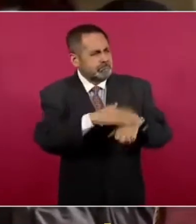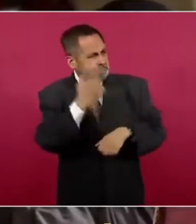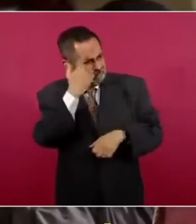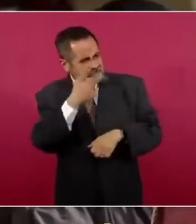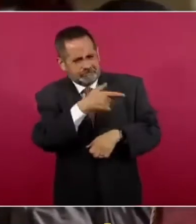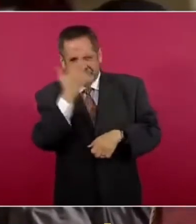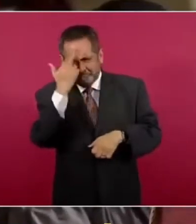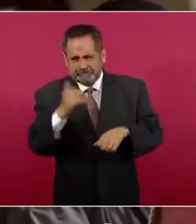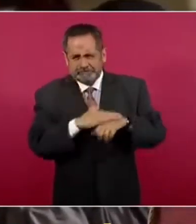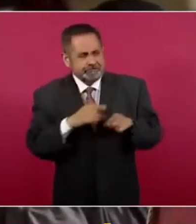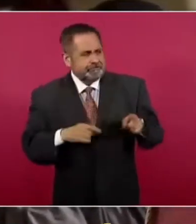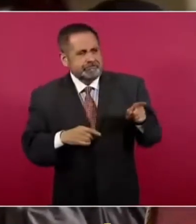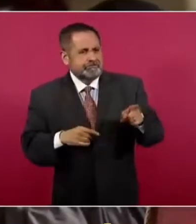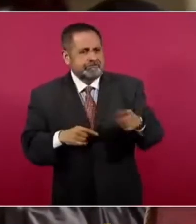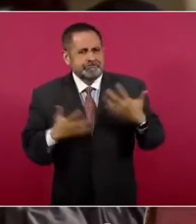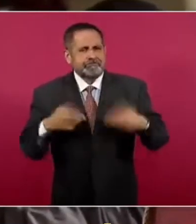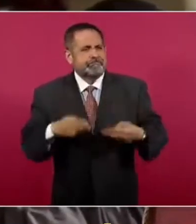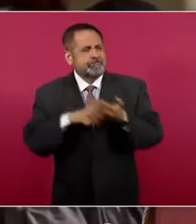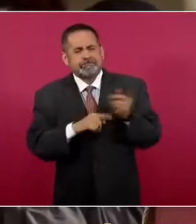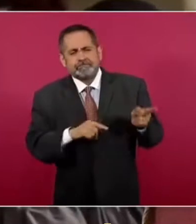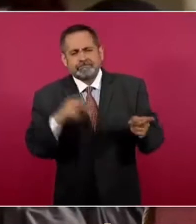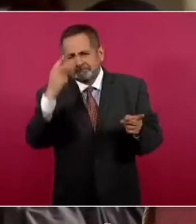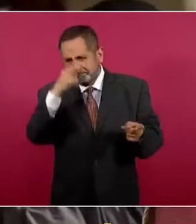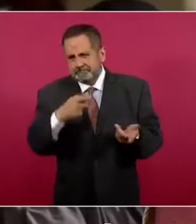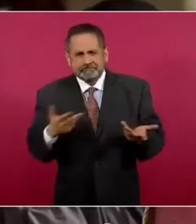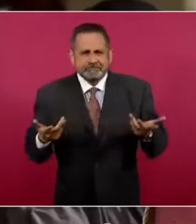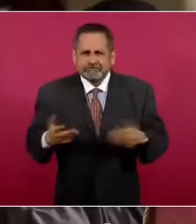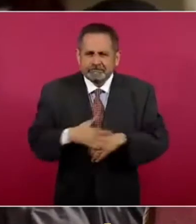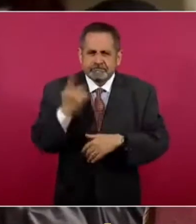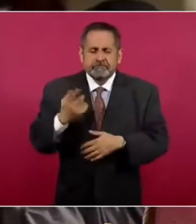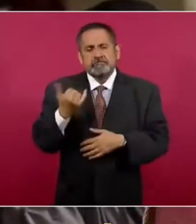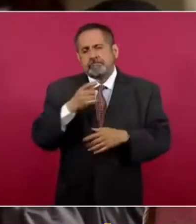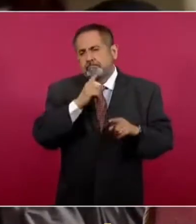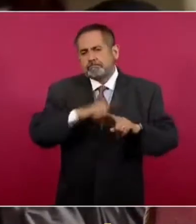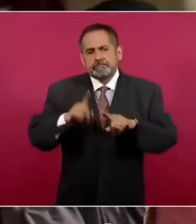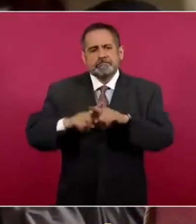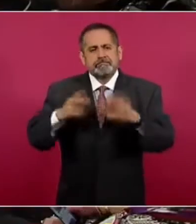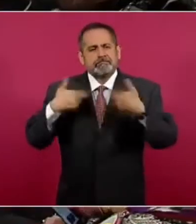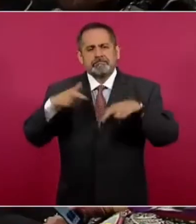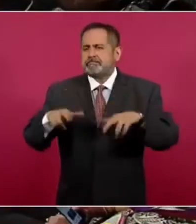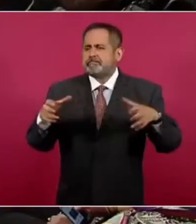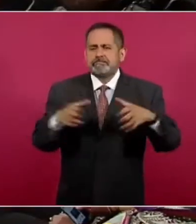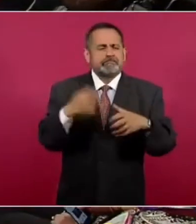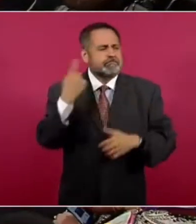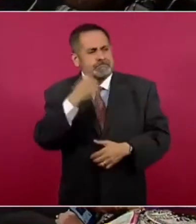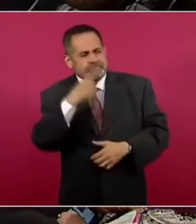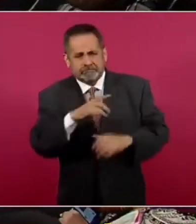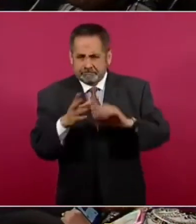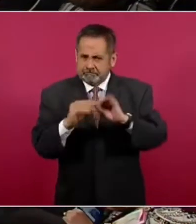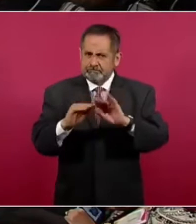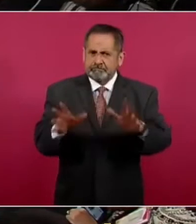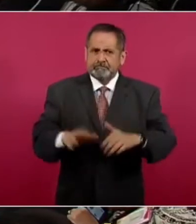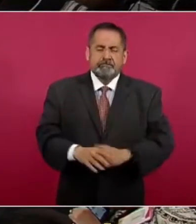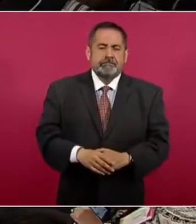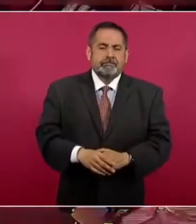grandes transnacionales, de las grandes empresas mexicanas y los representantes del pueblo. Pues